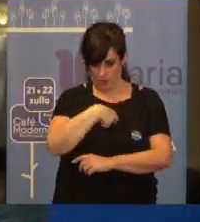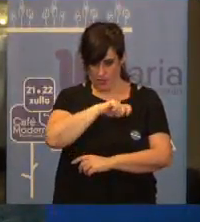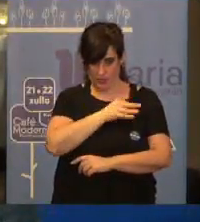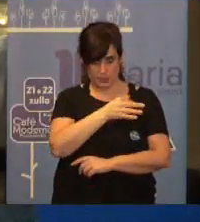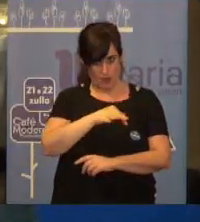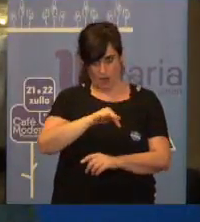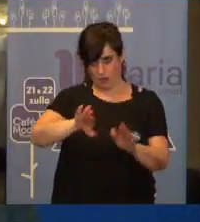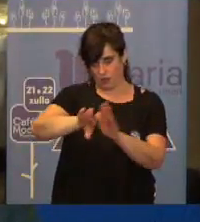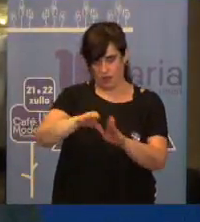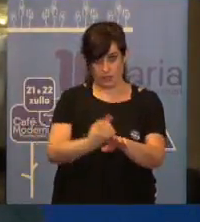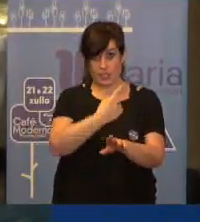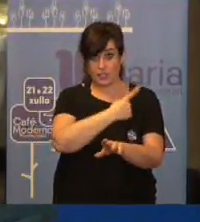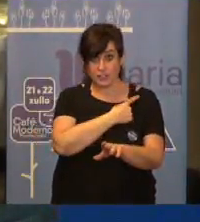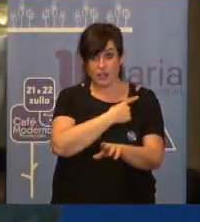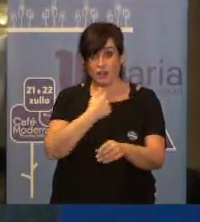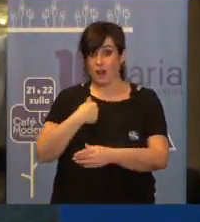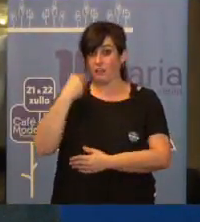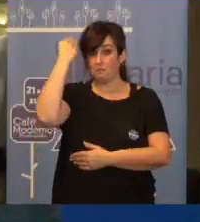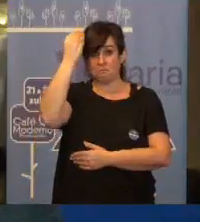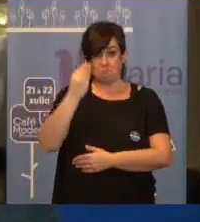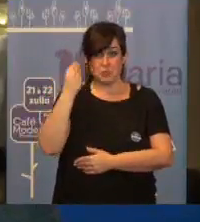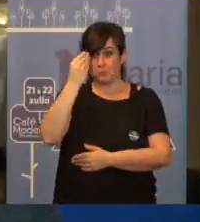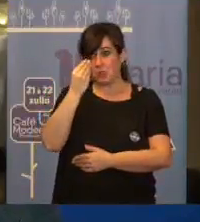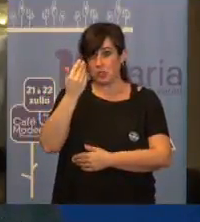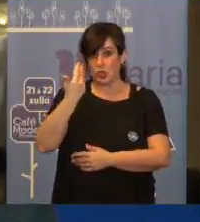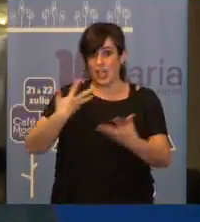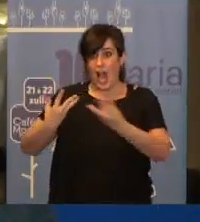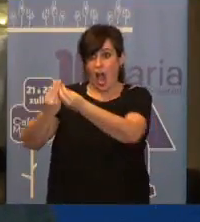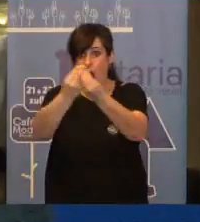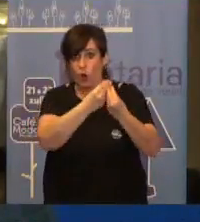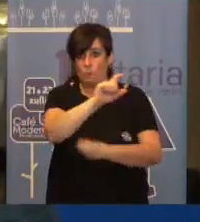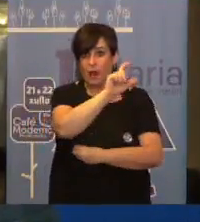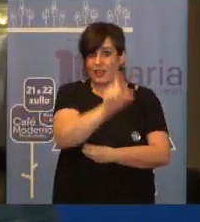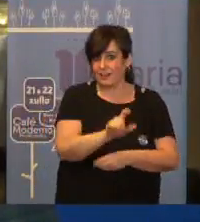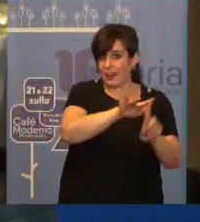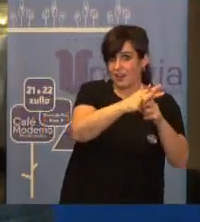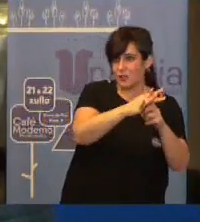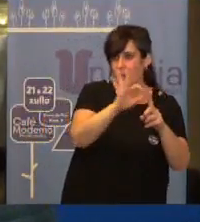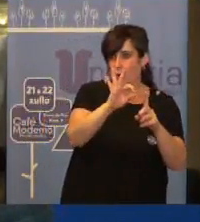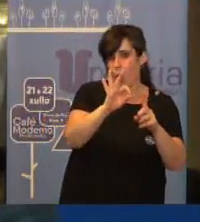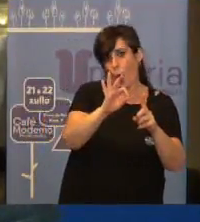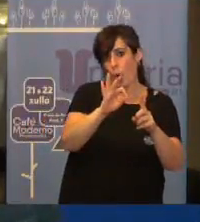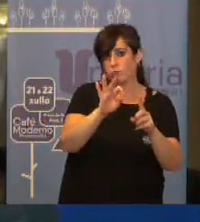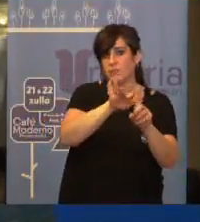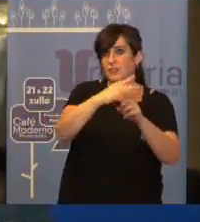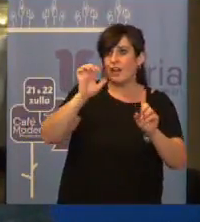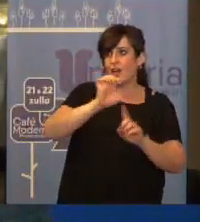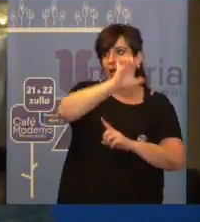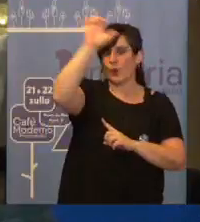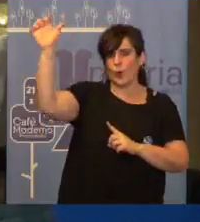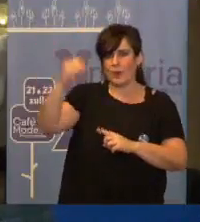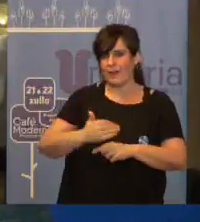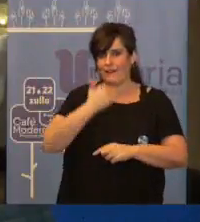dereita, pois eu creo que se acompasa Salvini a un horizonte que é europeo e que non ten, e mundial,